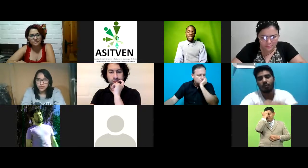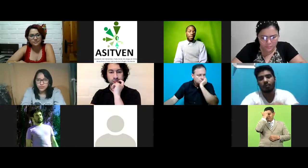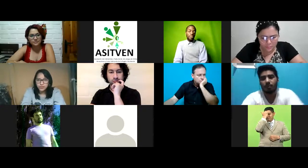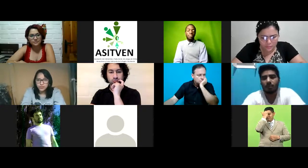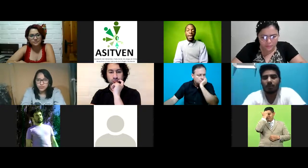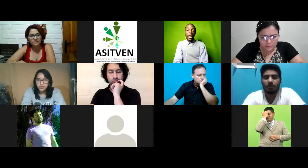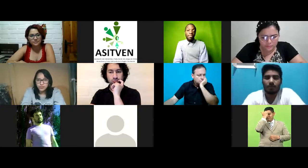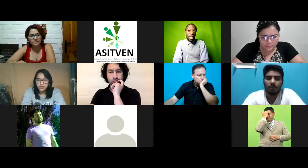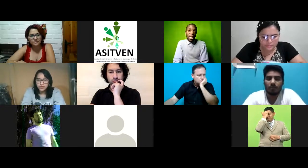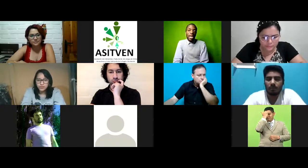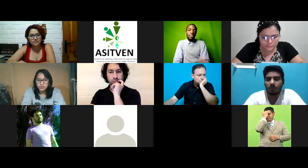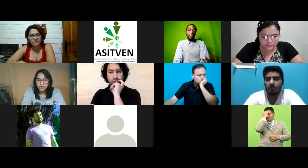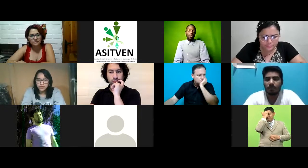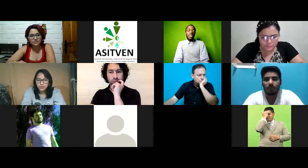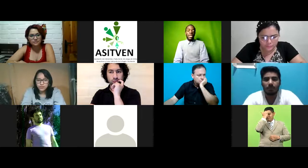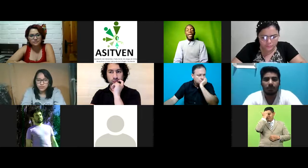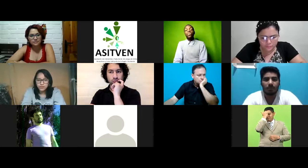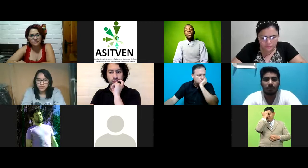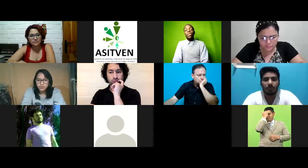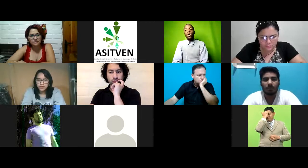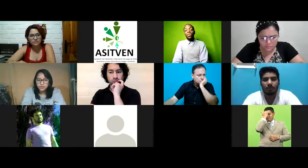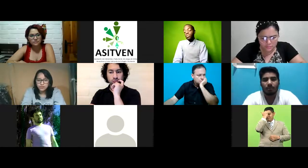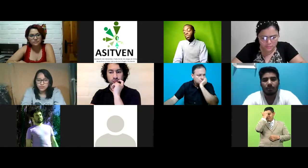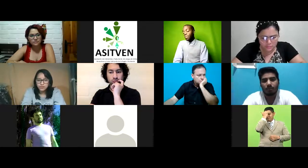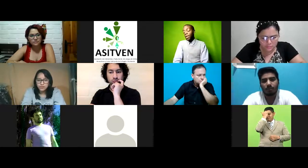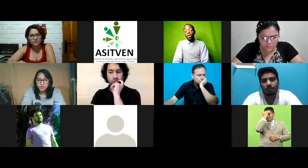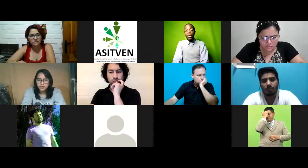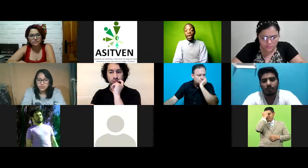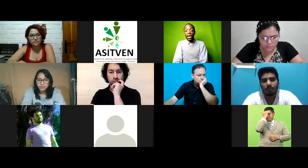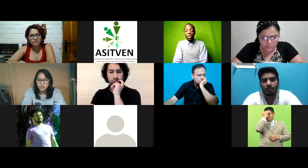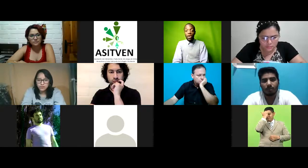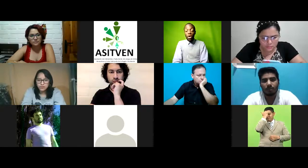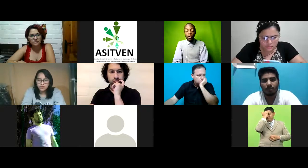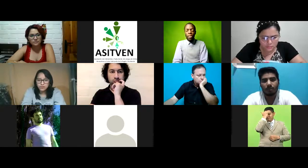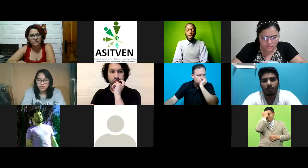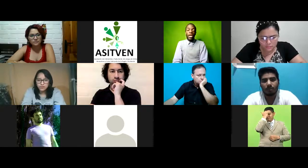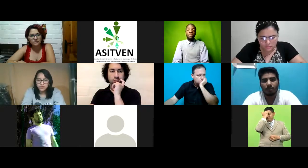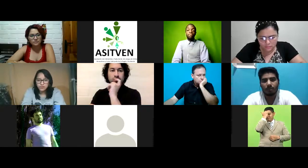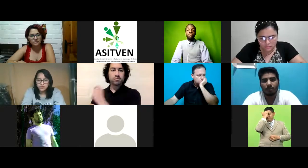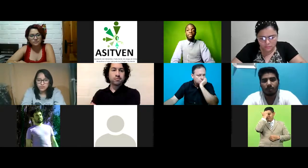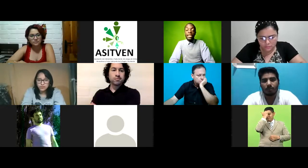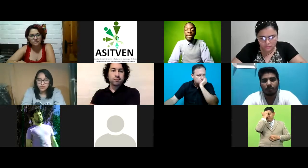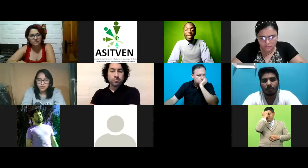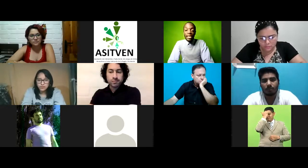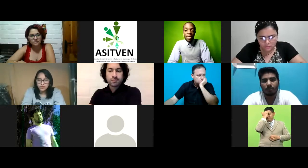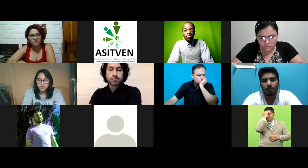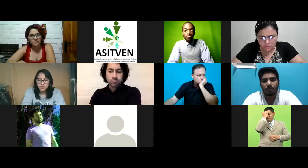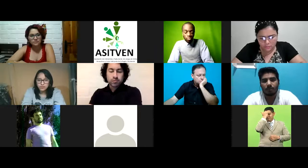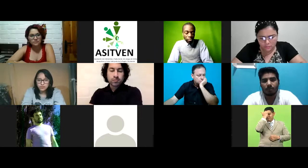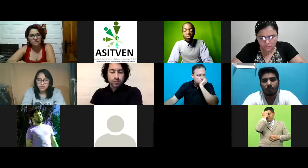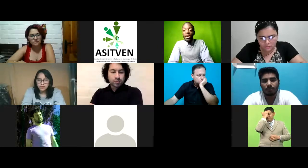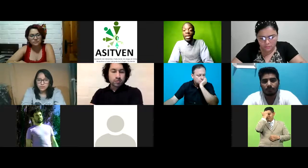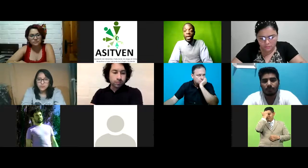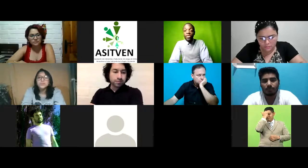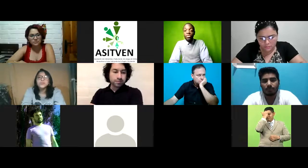que para mí, que seré uno de los que los valore. ¿Está bien?